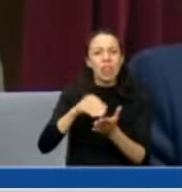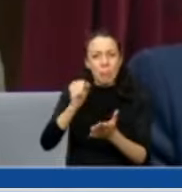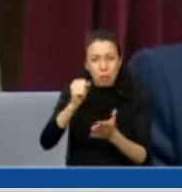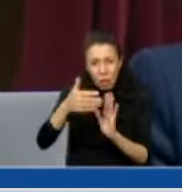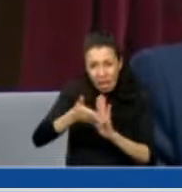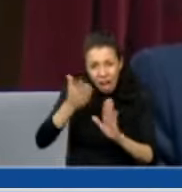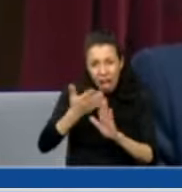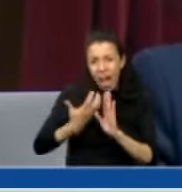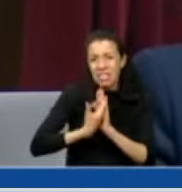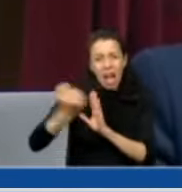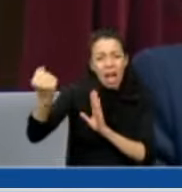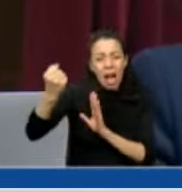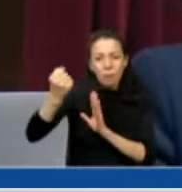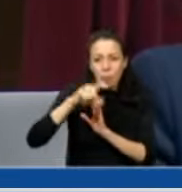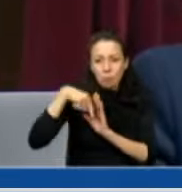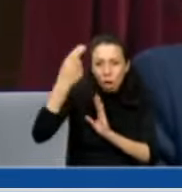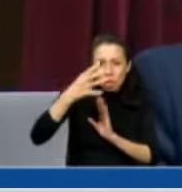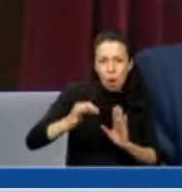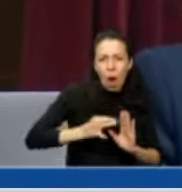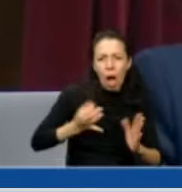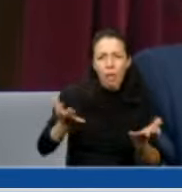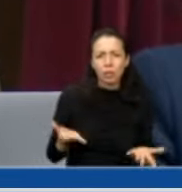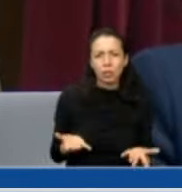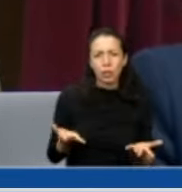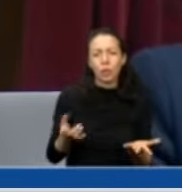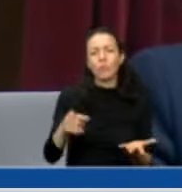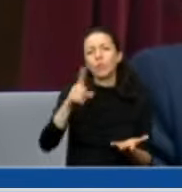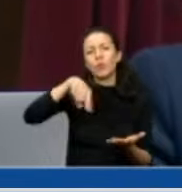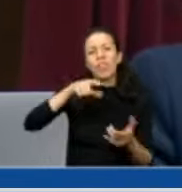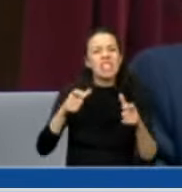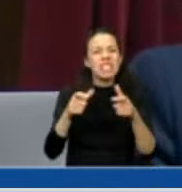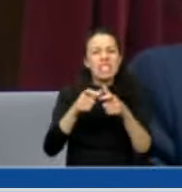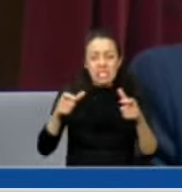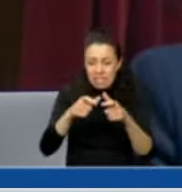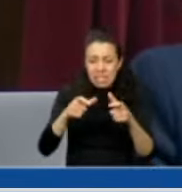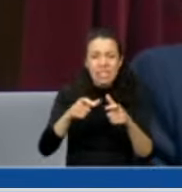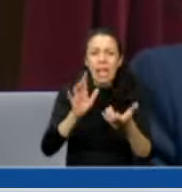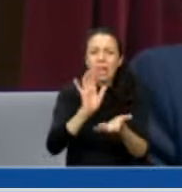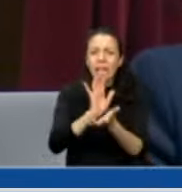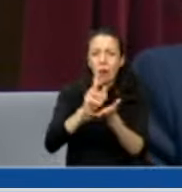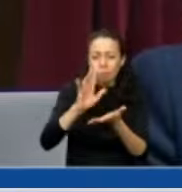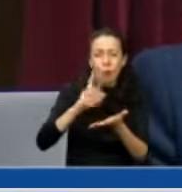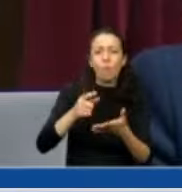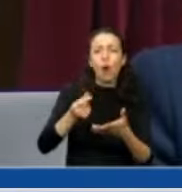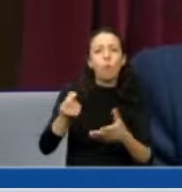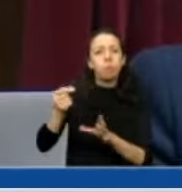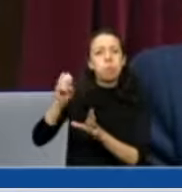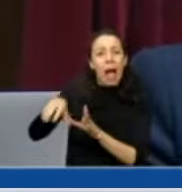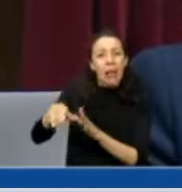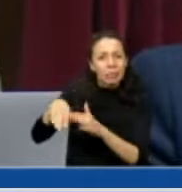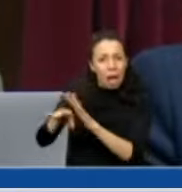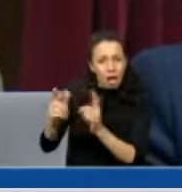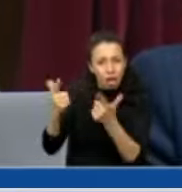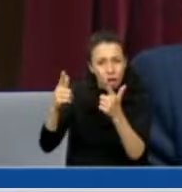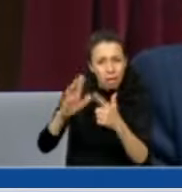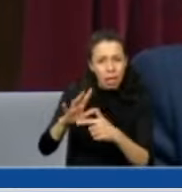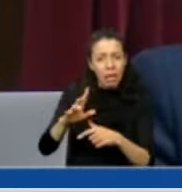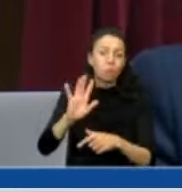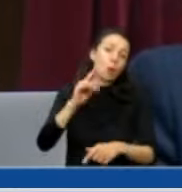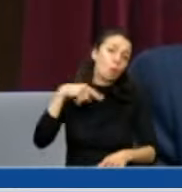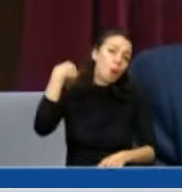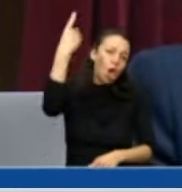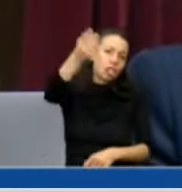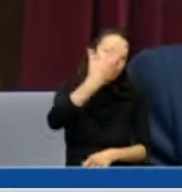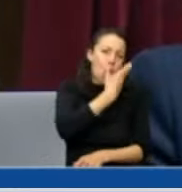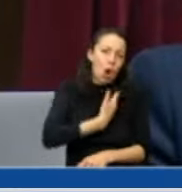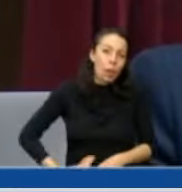tu casa, llevarla en la casa de la familia y te vas a dar cuenta. Si vos en la familia vivís en conflicto, y lógicamente no vas a avanzar en nada, porque el conflicto te